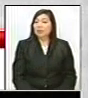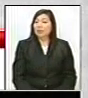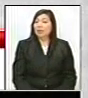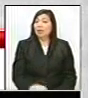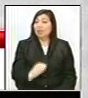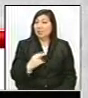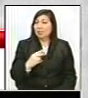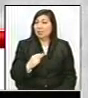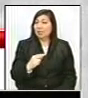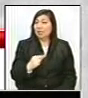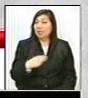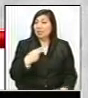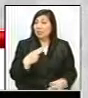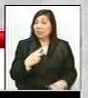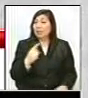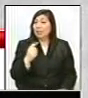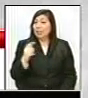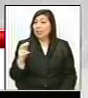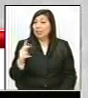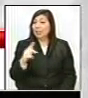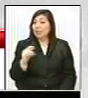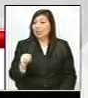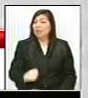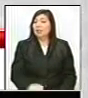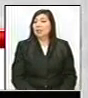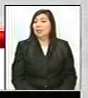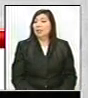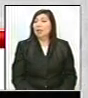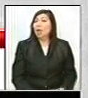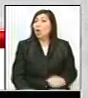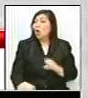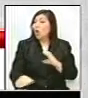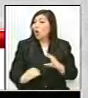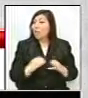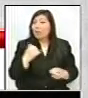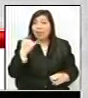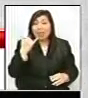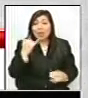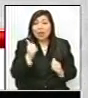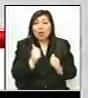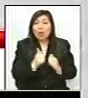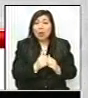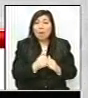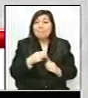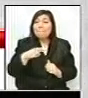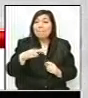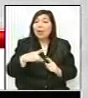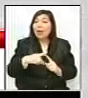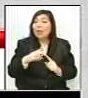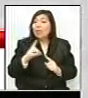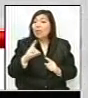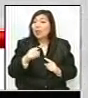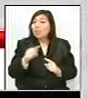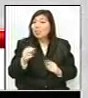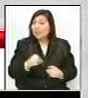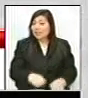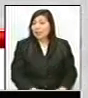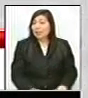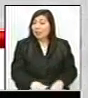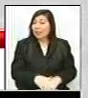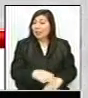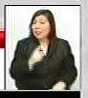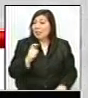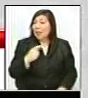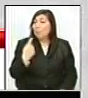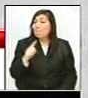Chang Recuay en el Chifa Titi, sostuvo una conversación telefónica con Mario Mendoza a fin de que realice gestiones